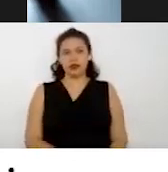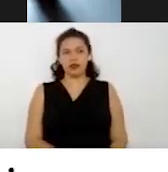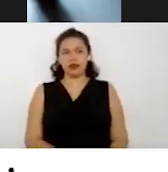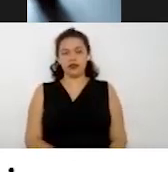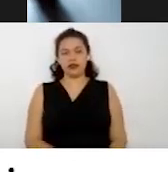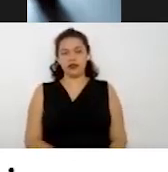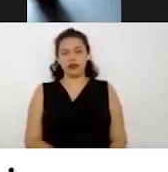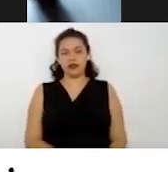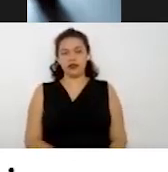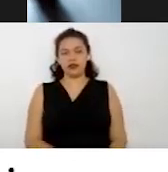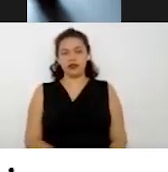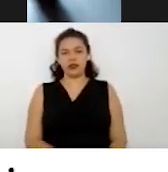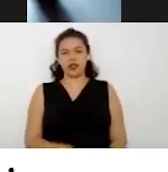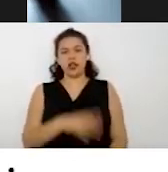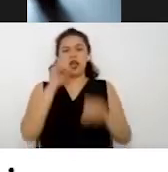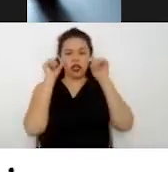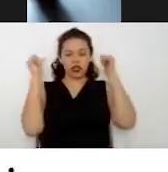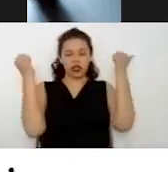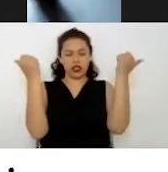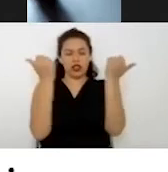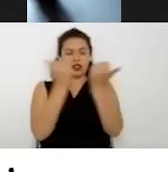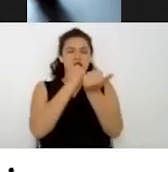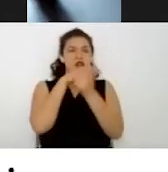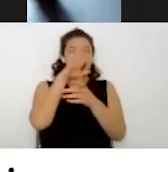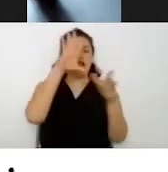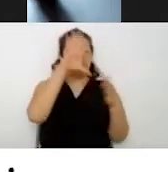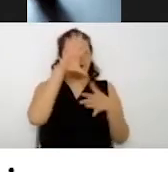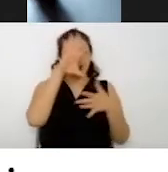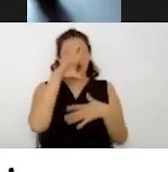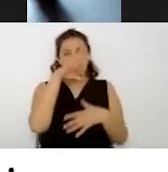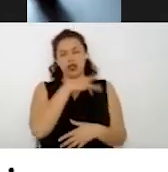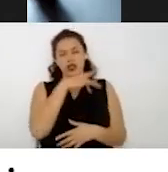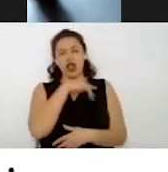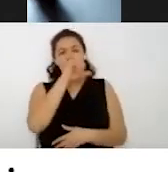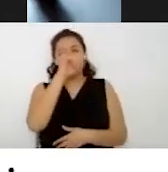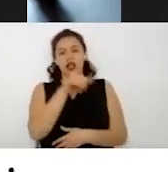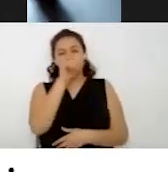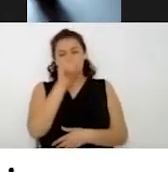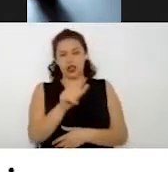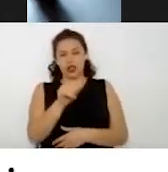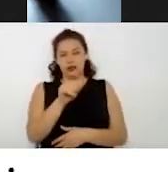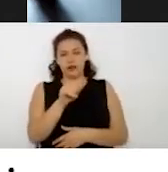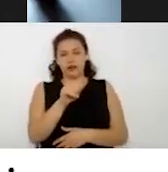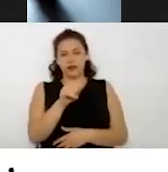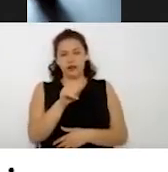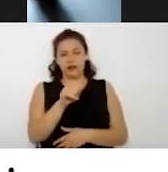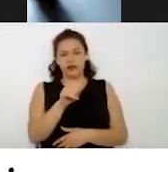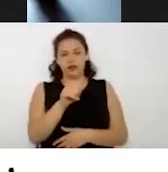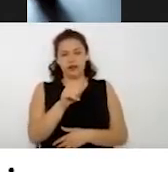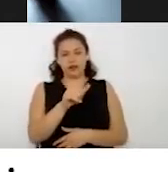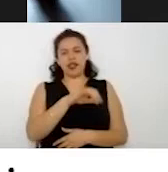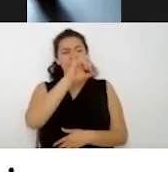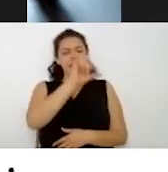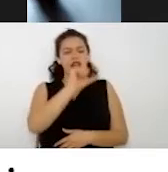una Asociación Americana del Corazón, la AJA, que es la que nos rige los protocolos de una maniobra